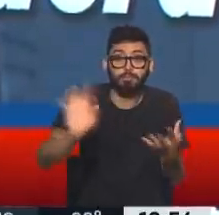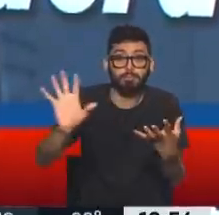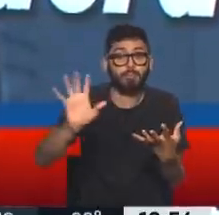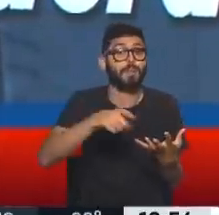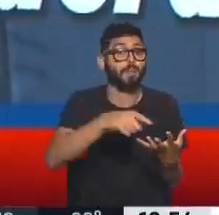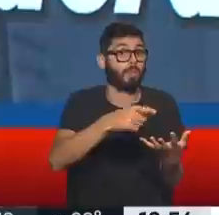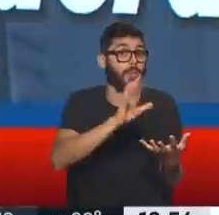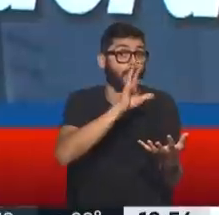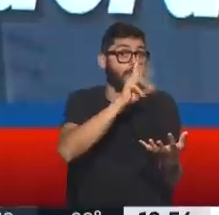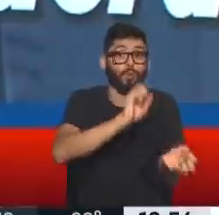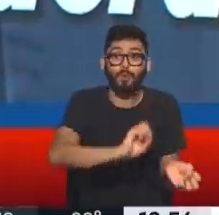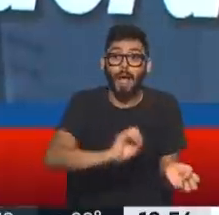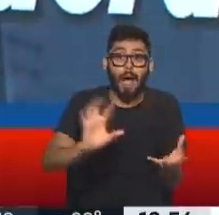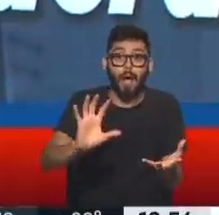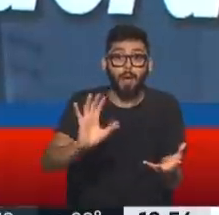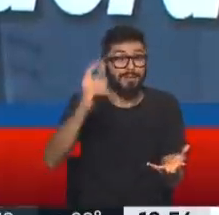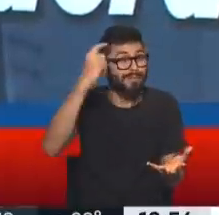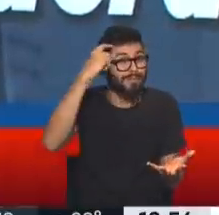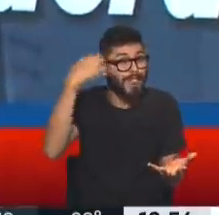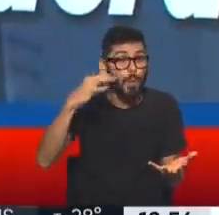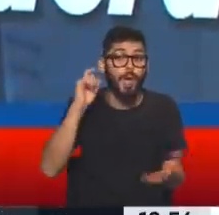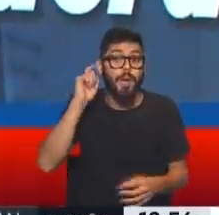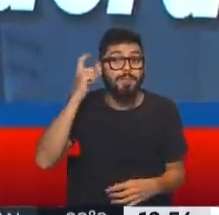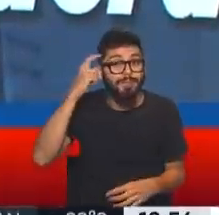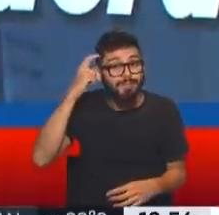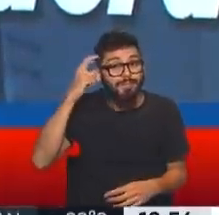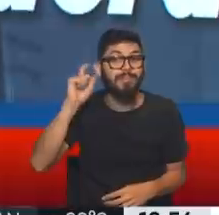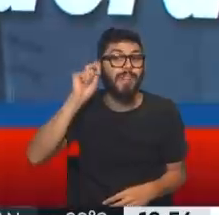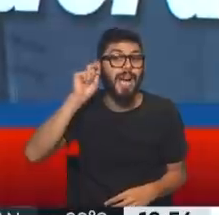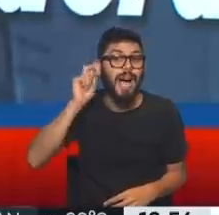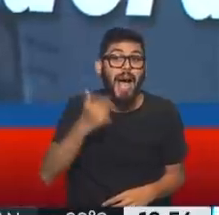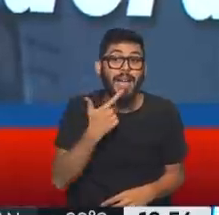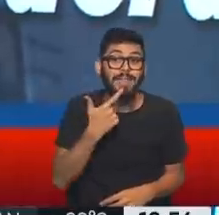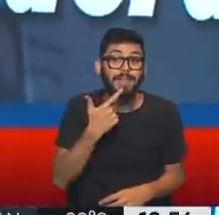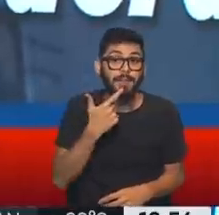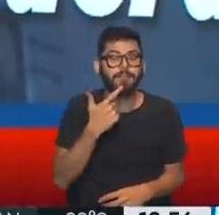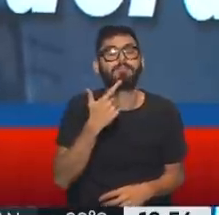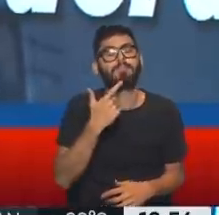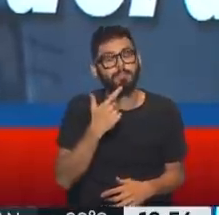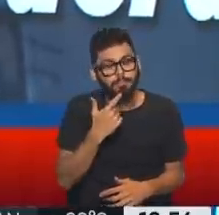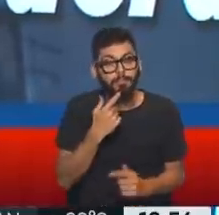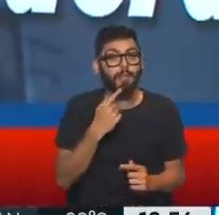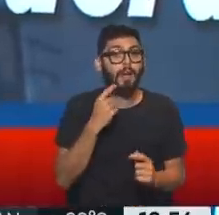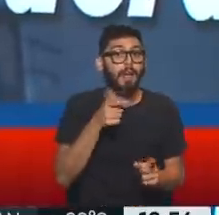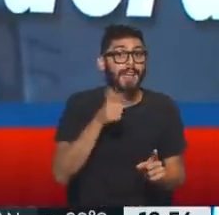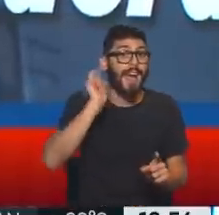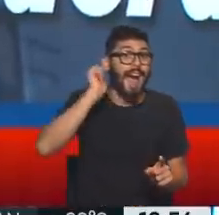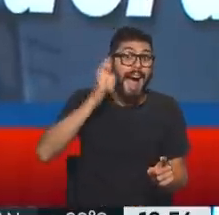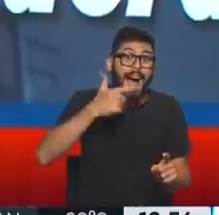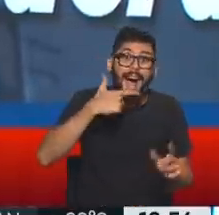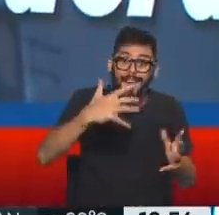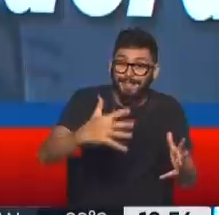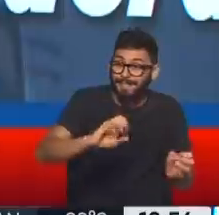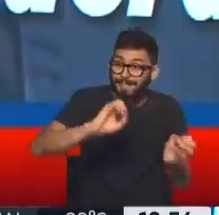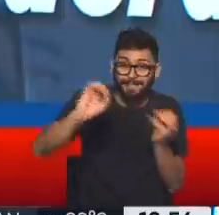termina exportando no podemos no hablar y ahí me parece que la exportación del gas es uno de los